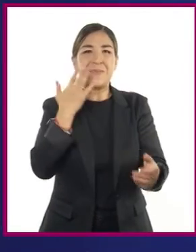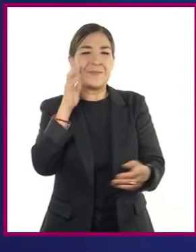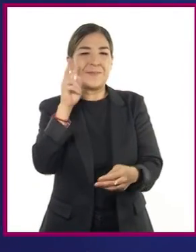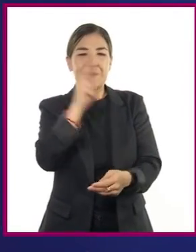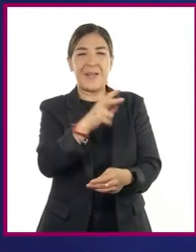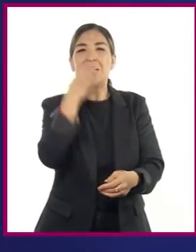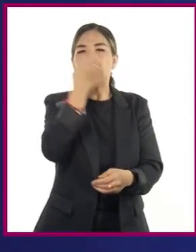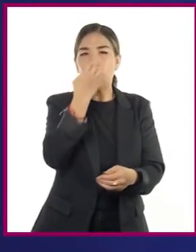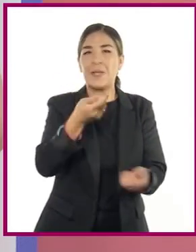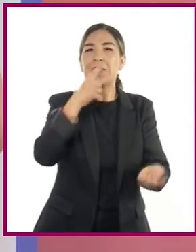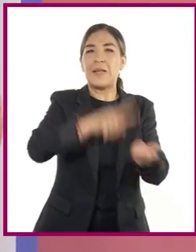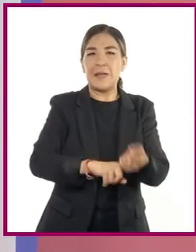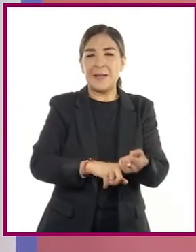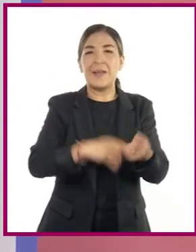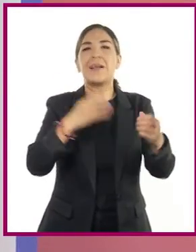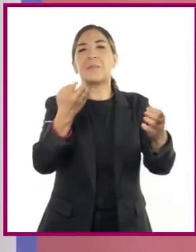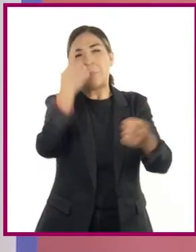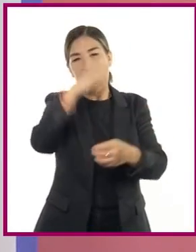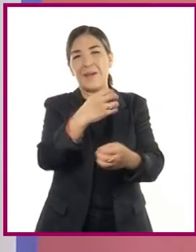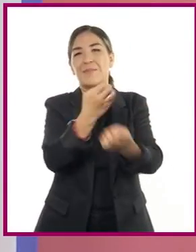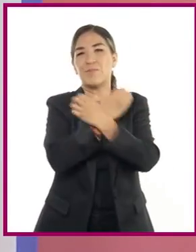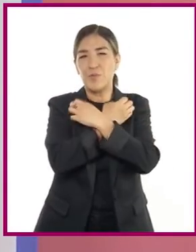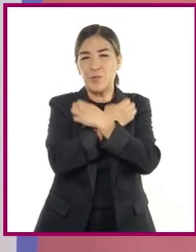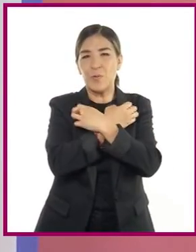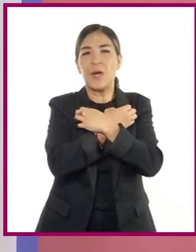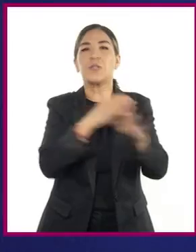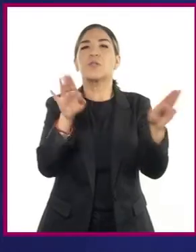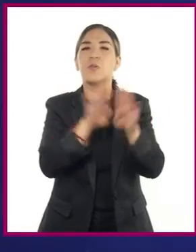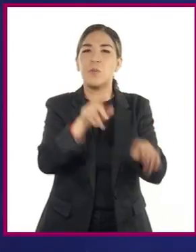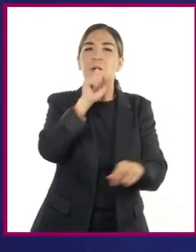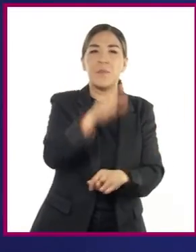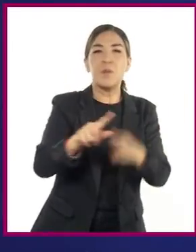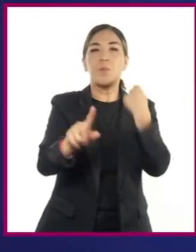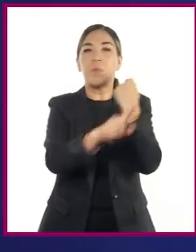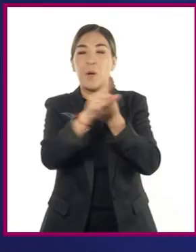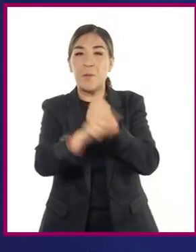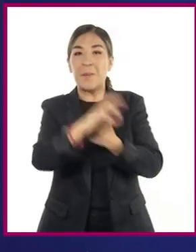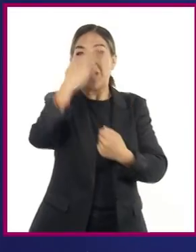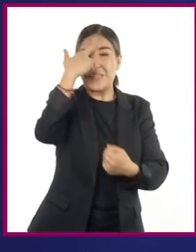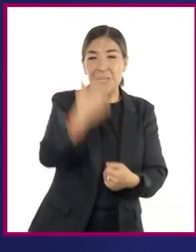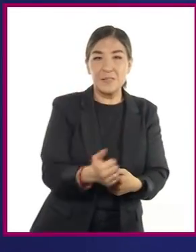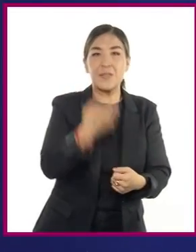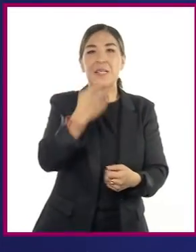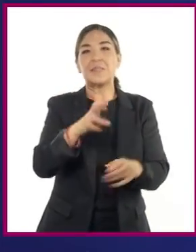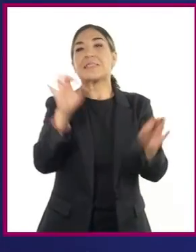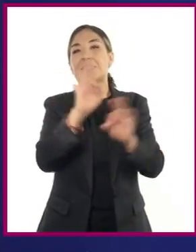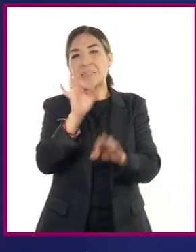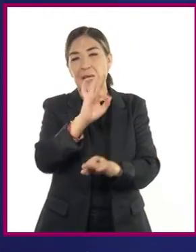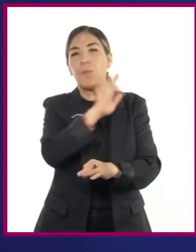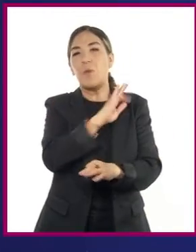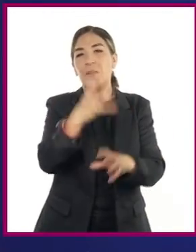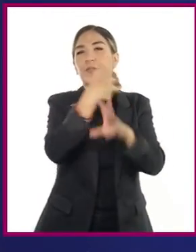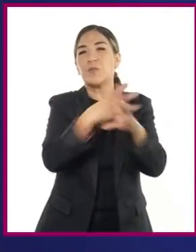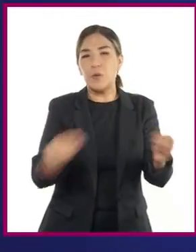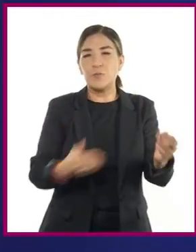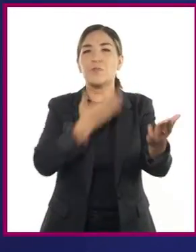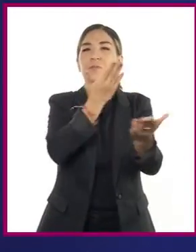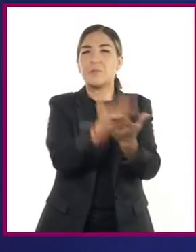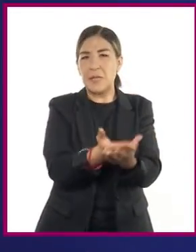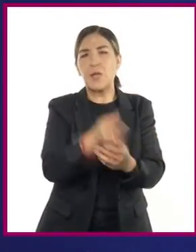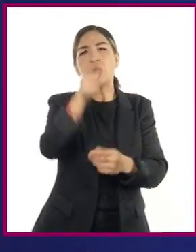espacios educativos, así como sus causas, consecuencias y posibles soluciones, ustedes